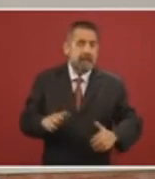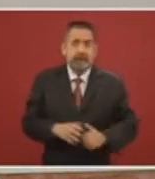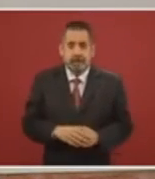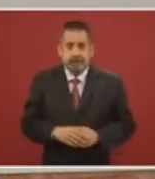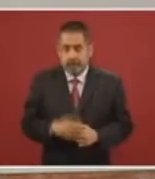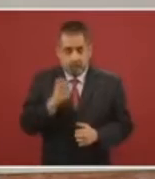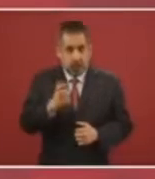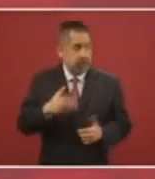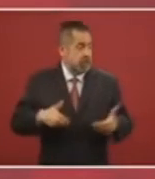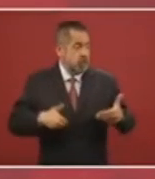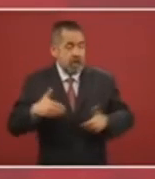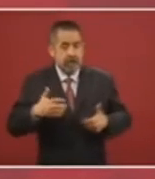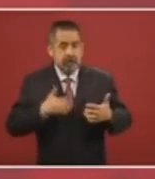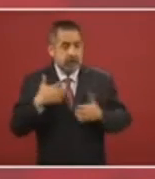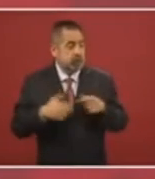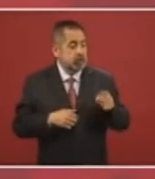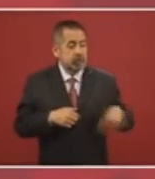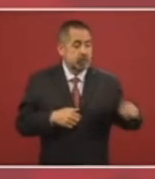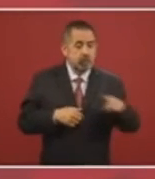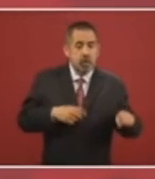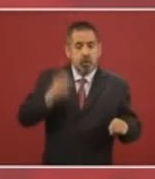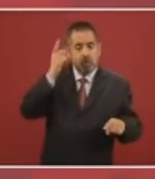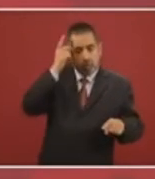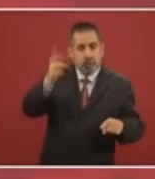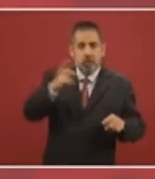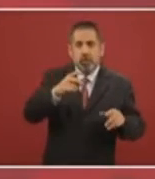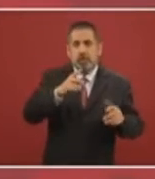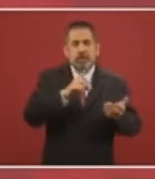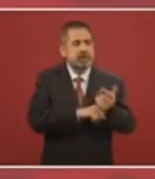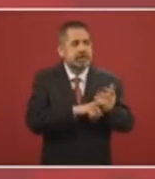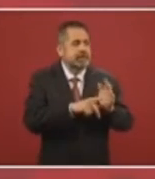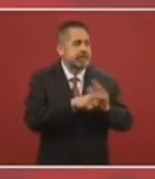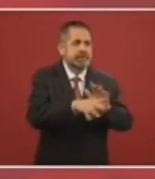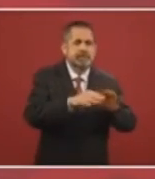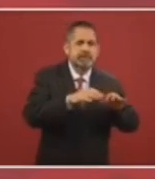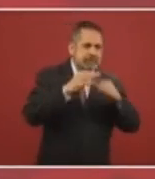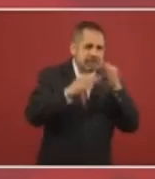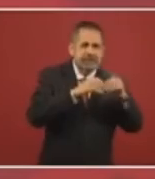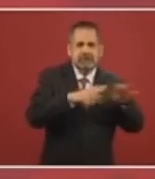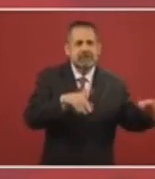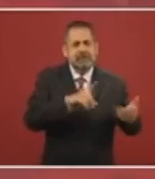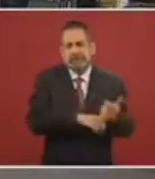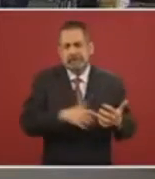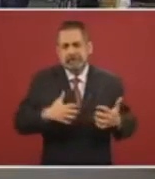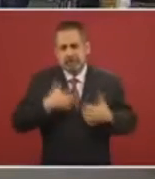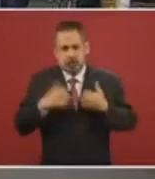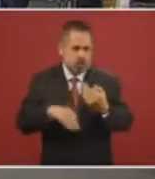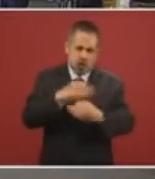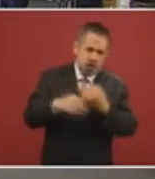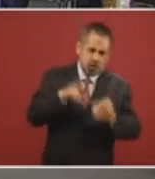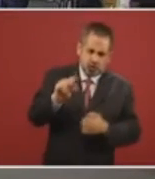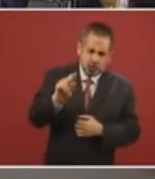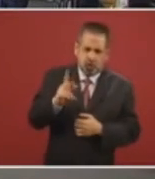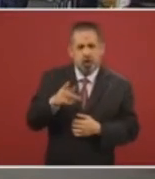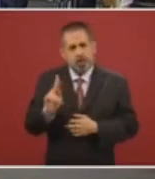Están molestos también los dueños de los medios de información. No todos, no